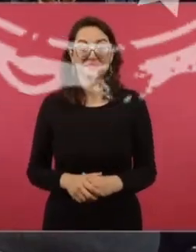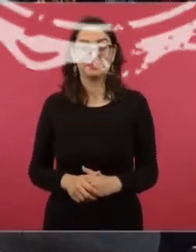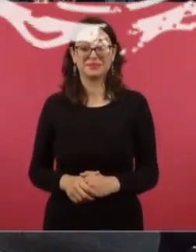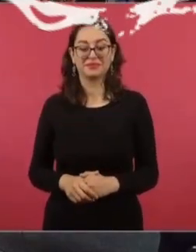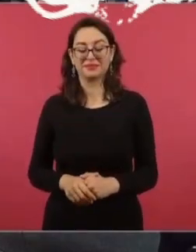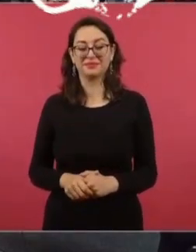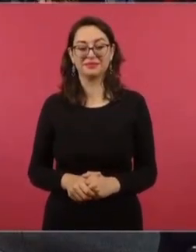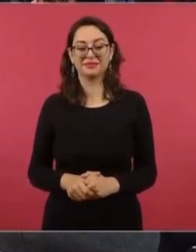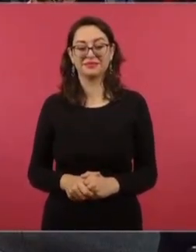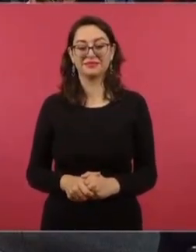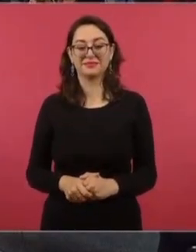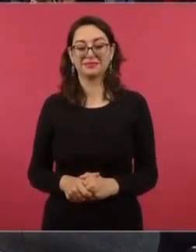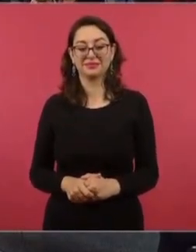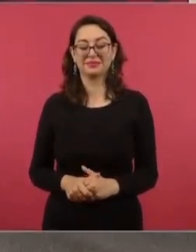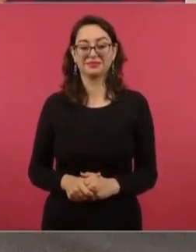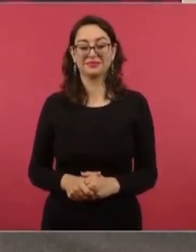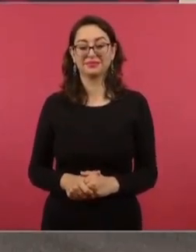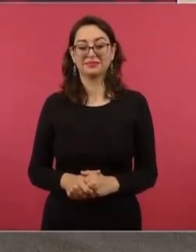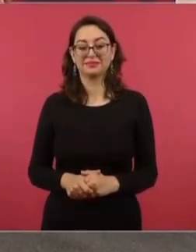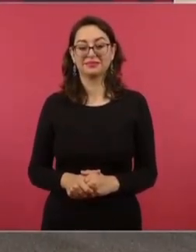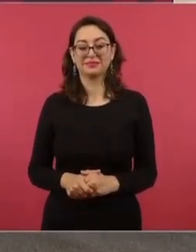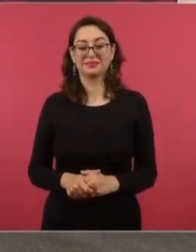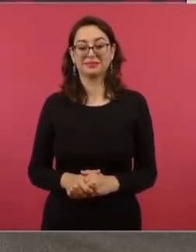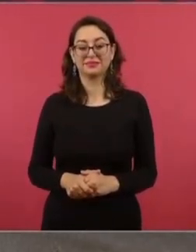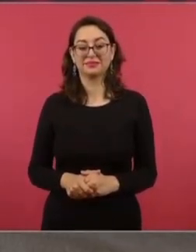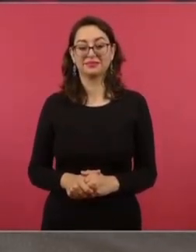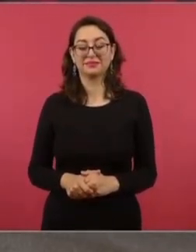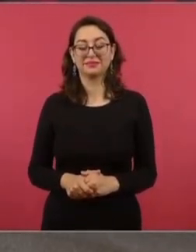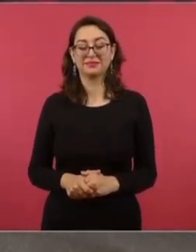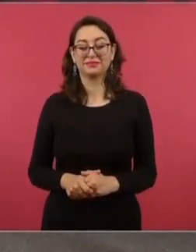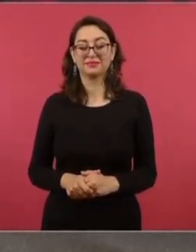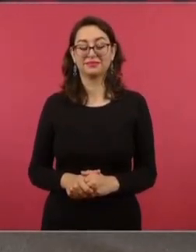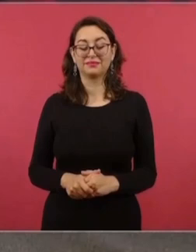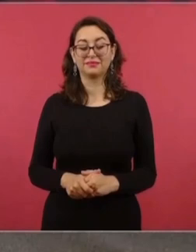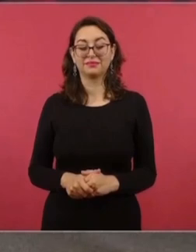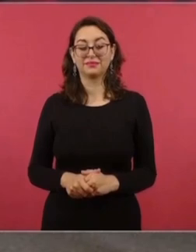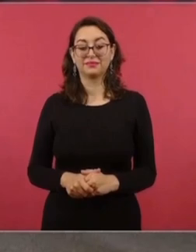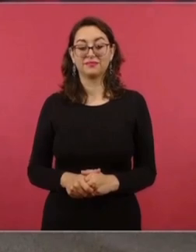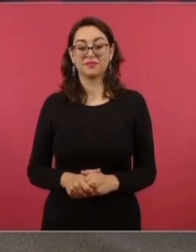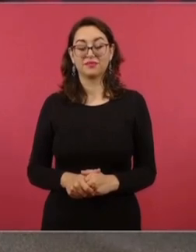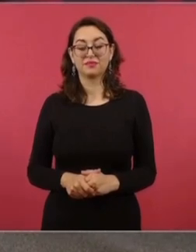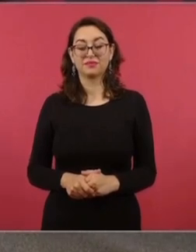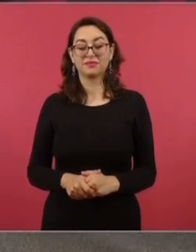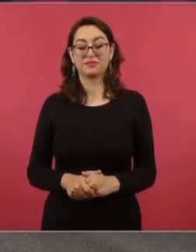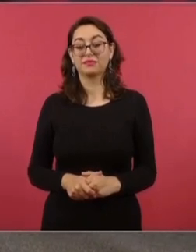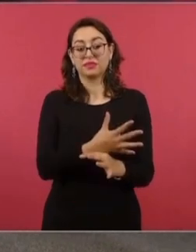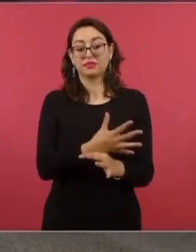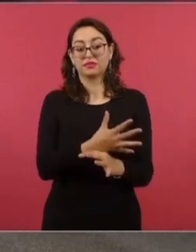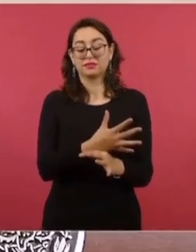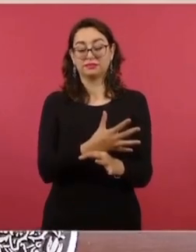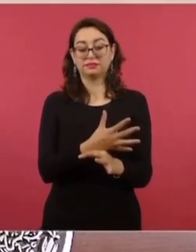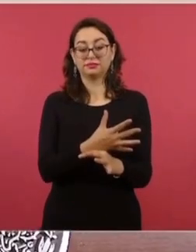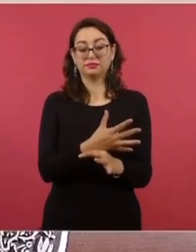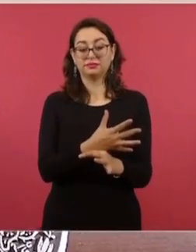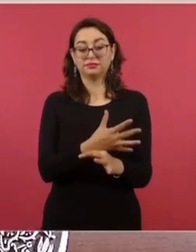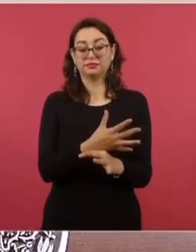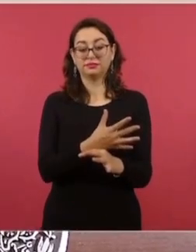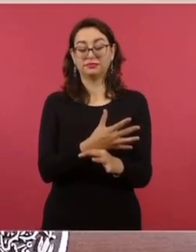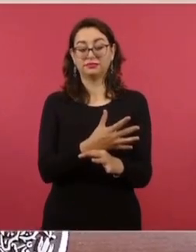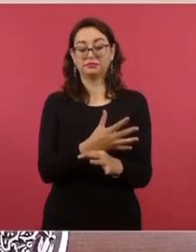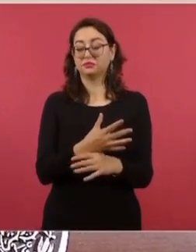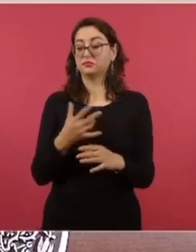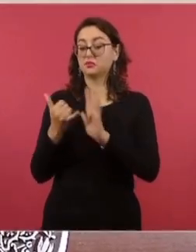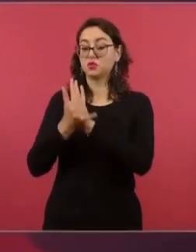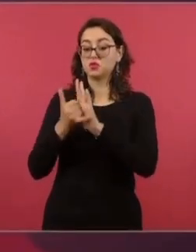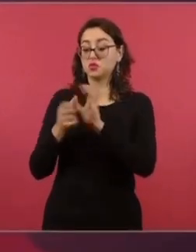el contenido de las impugnaciones que se presentan. No, nada más dicen ya que no se transmita, quiten de las redes esos mensajes.